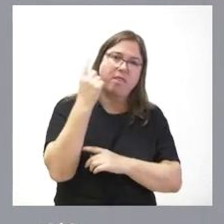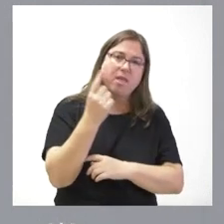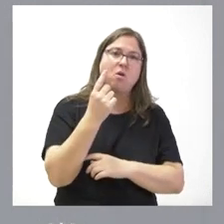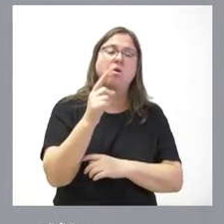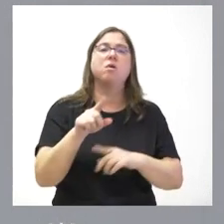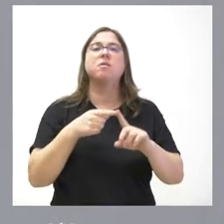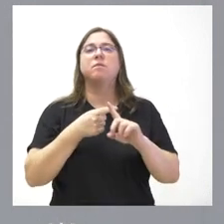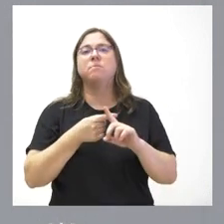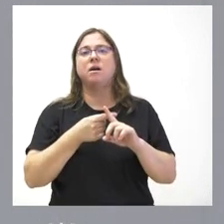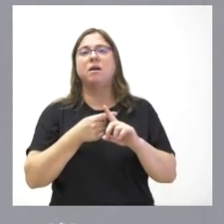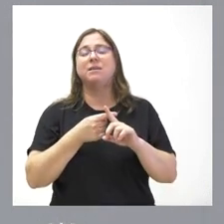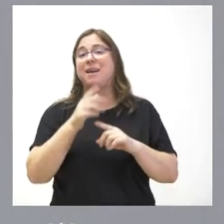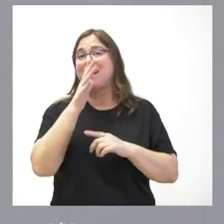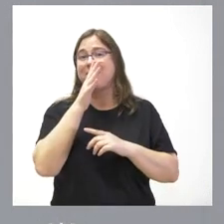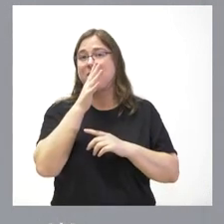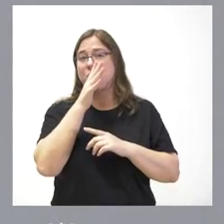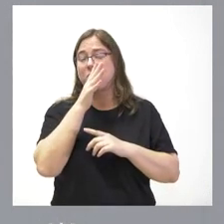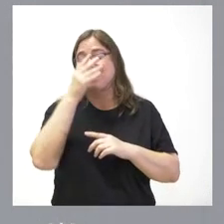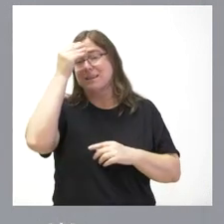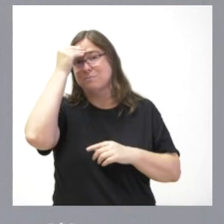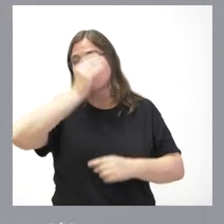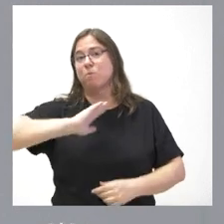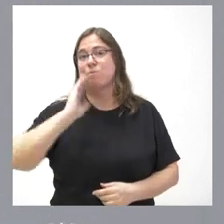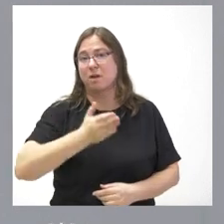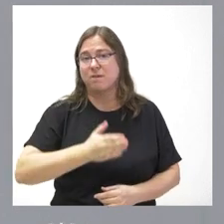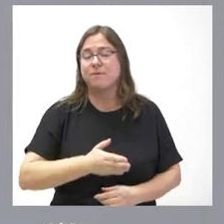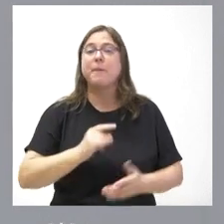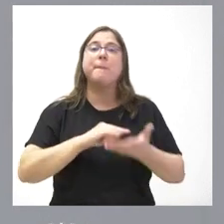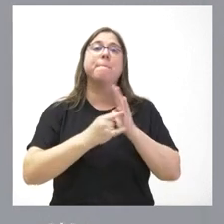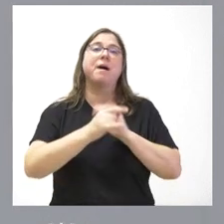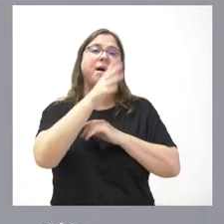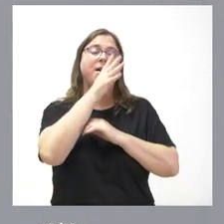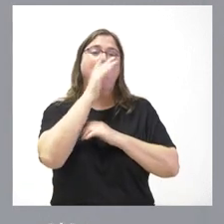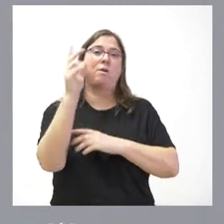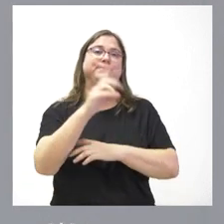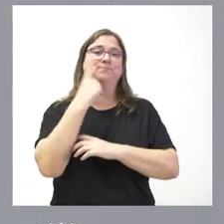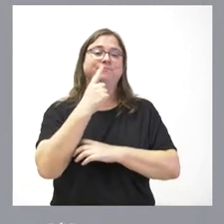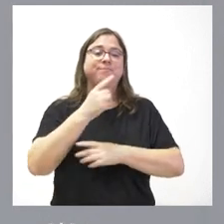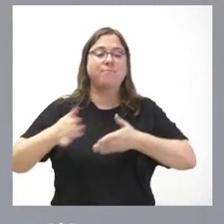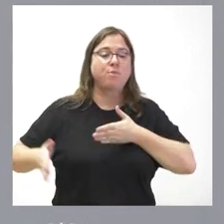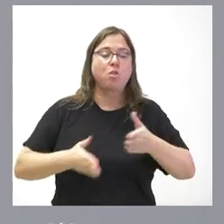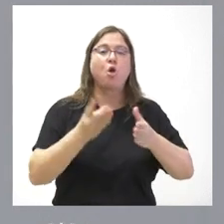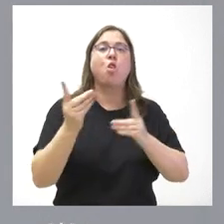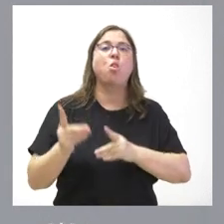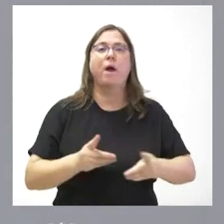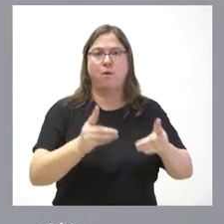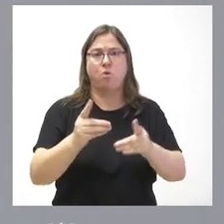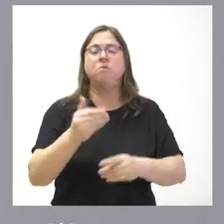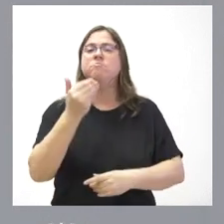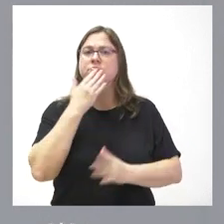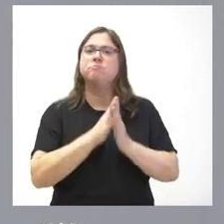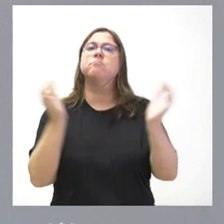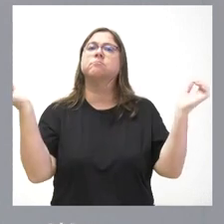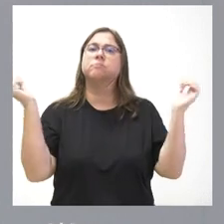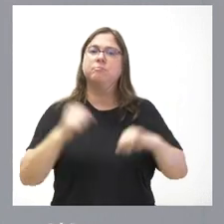de el agua creo que ha sido muy perjudicial el plan hidrológico de la Cuenca del duero Pues fue aprobado